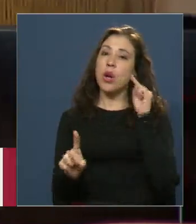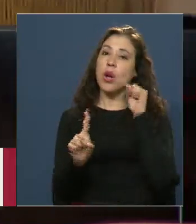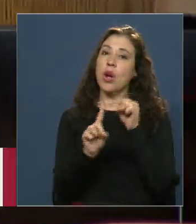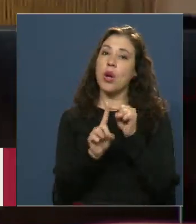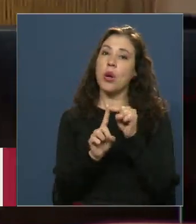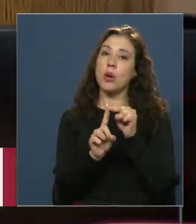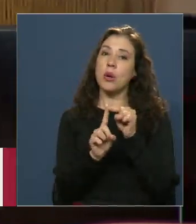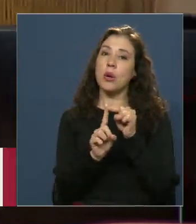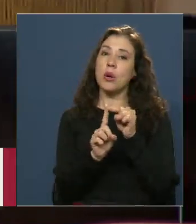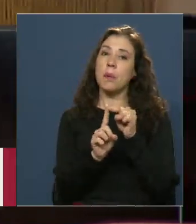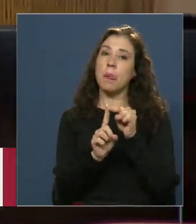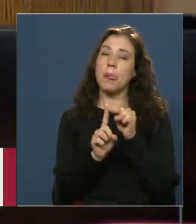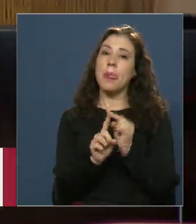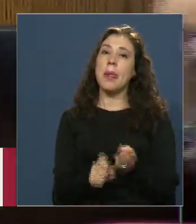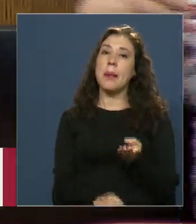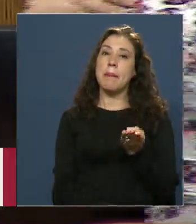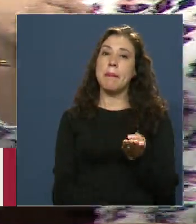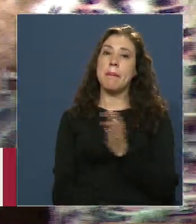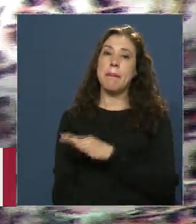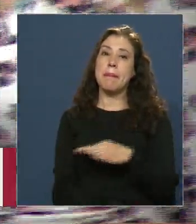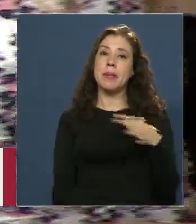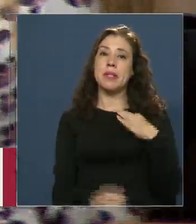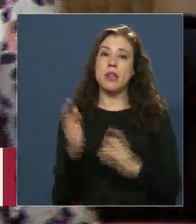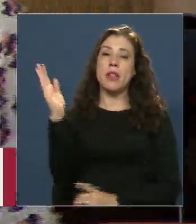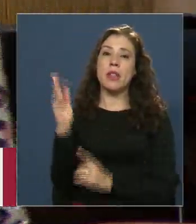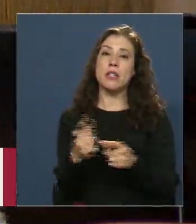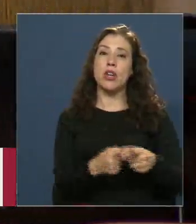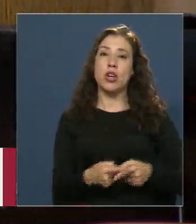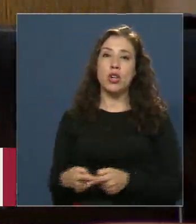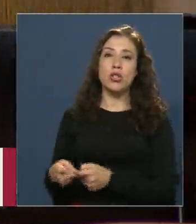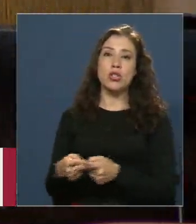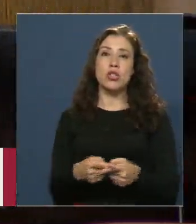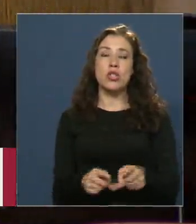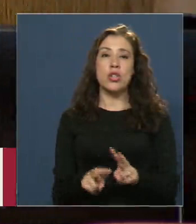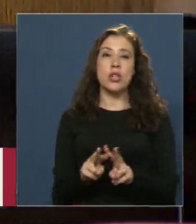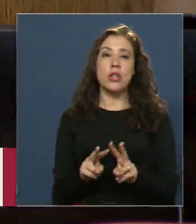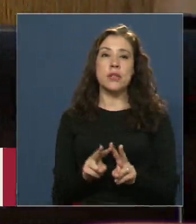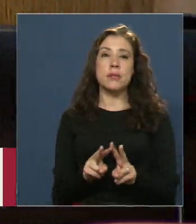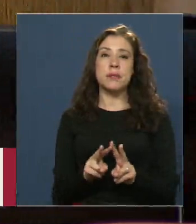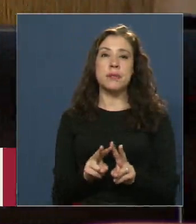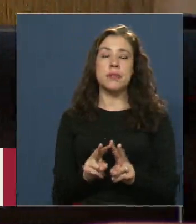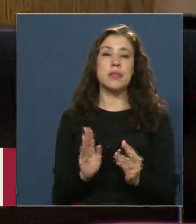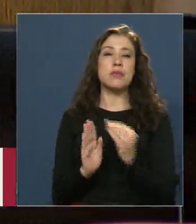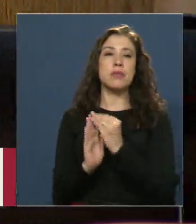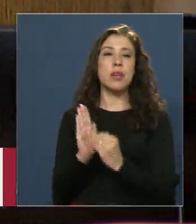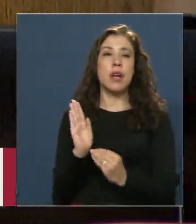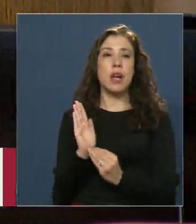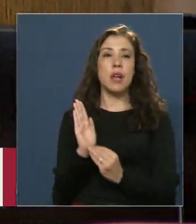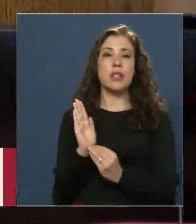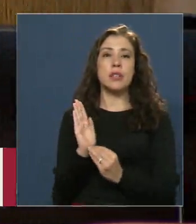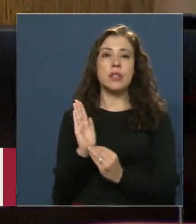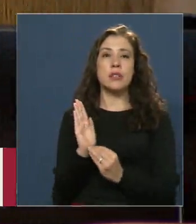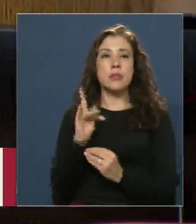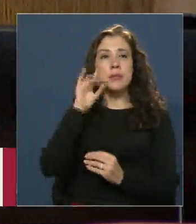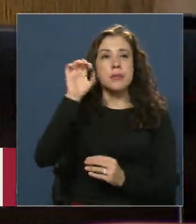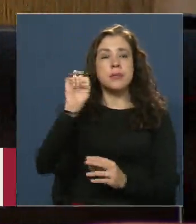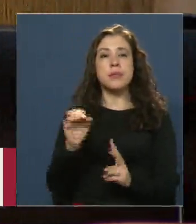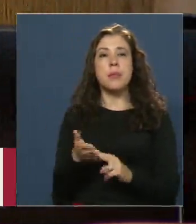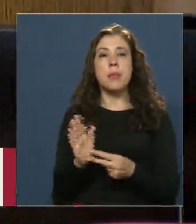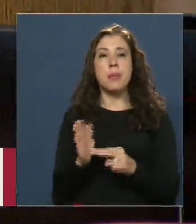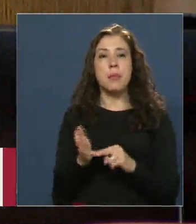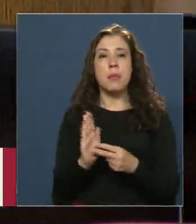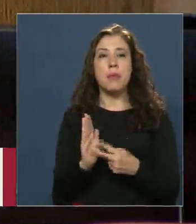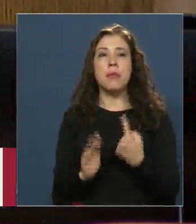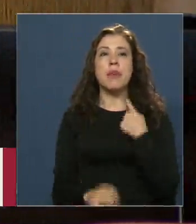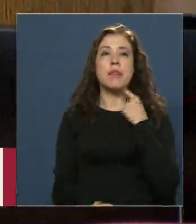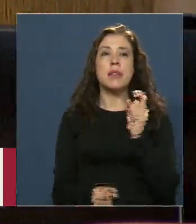objeto solicitar al Ministerio de Desarrollo Social la realización de un catastro que identifique los problemas que aquejan